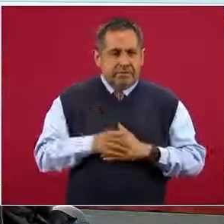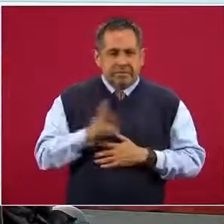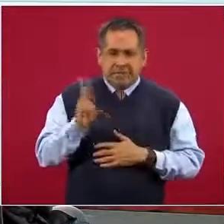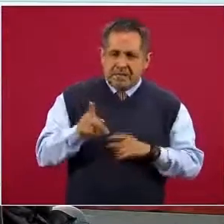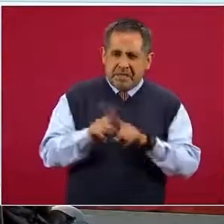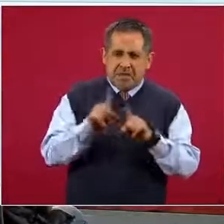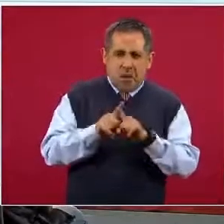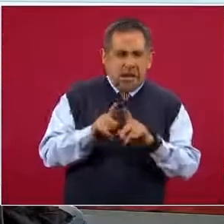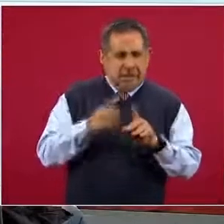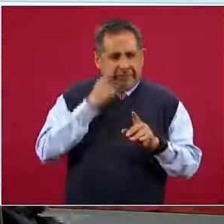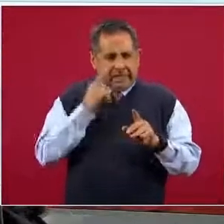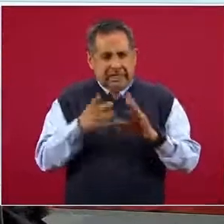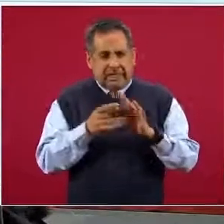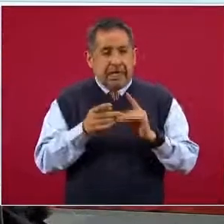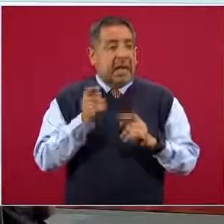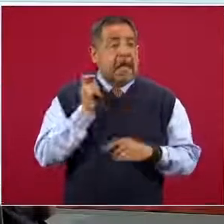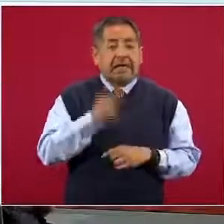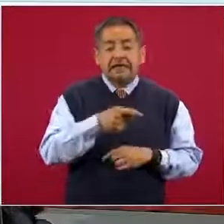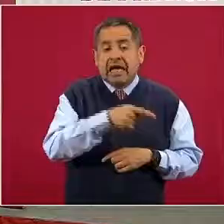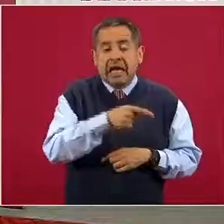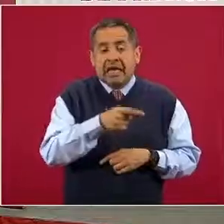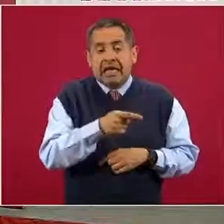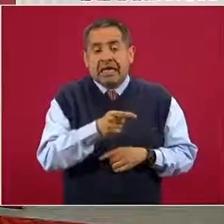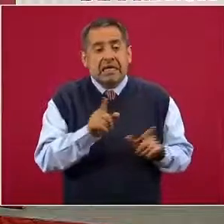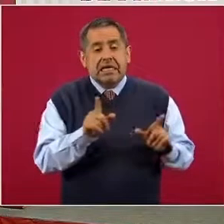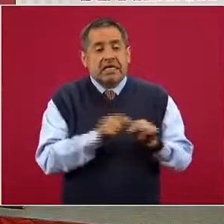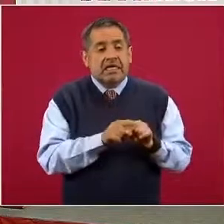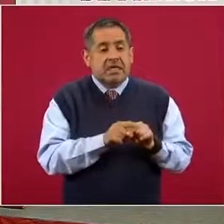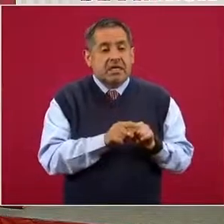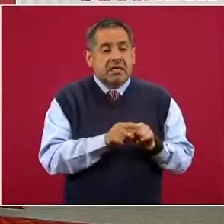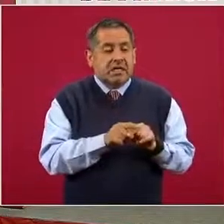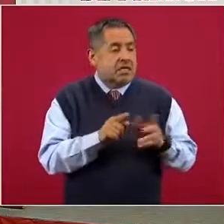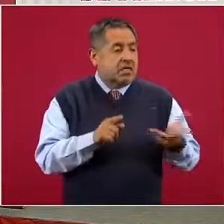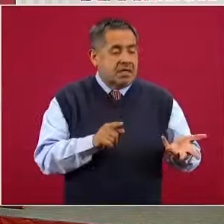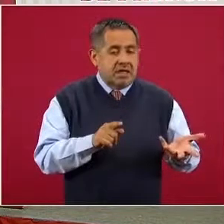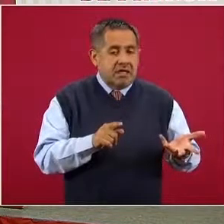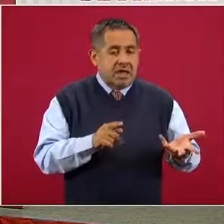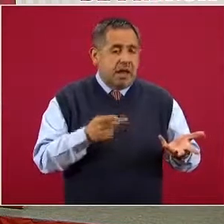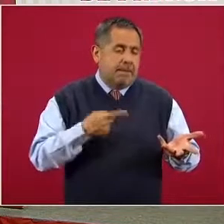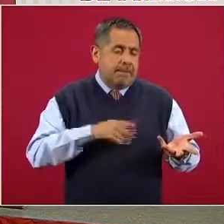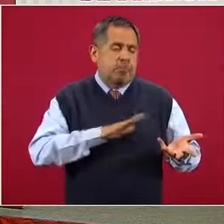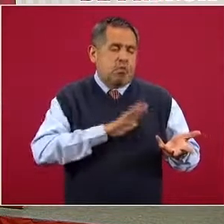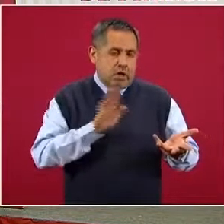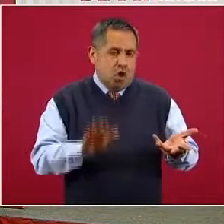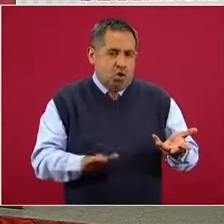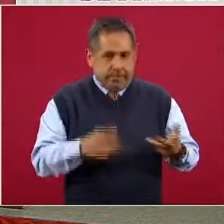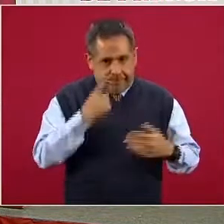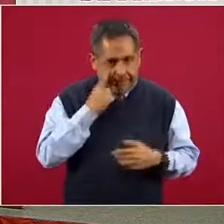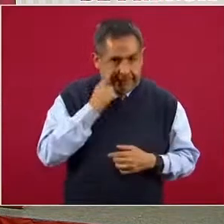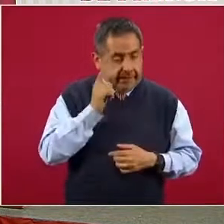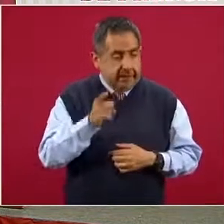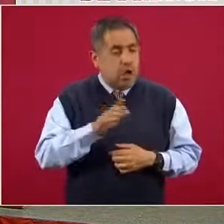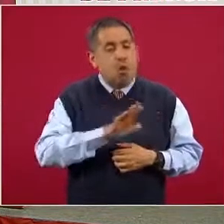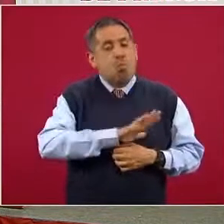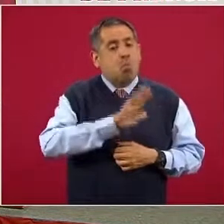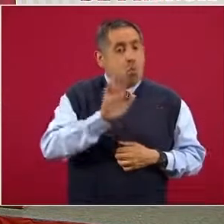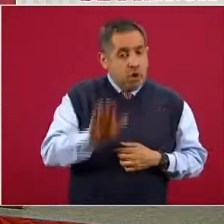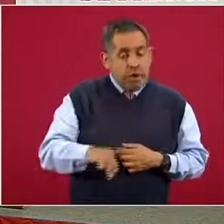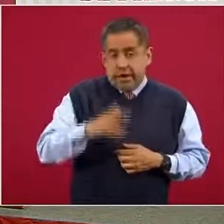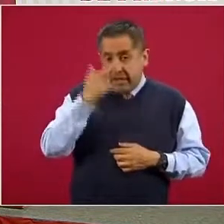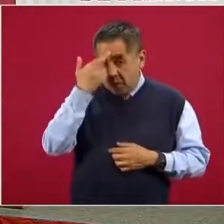semejante a la de los casos, pero ahora solamente nos quedamos con el grupo de las lamentables defunciones. Recordemos que las